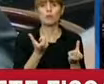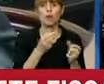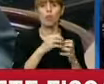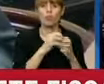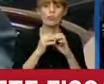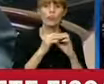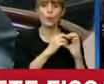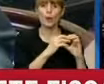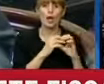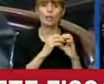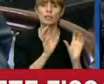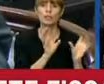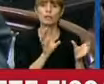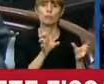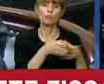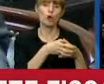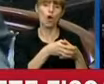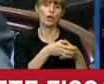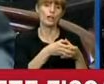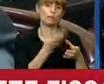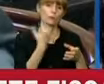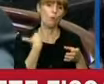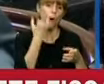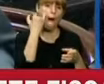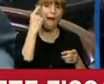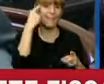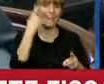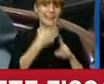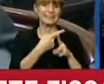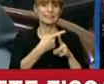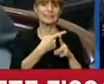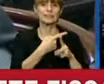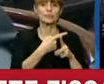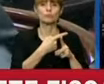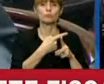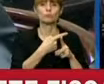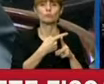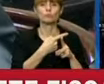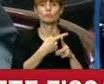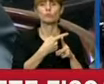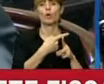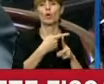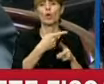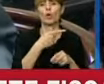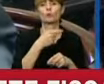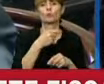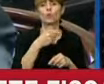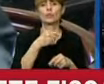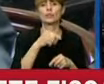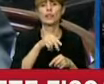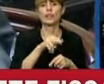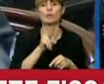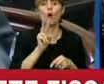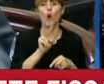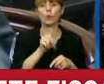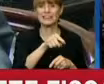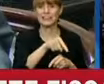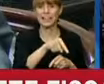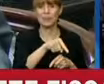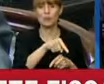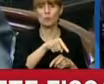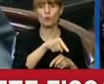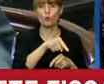Ah, sí, lo vi. Muy querida, daban, ¿no? Muy querida. La verdad, impresionante. El cariño, el